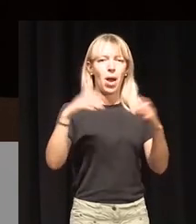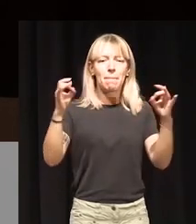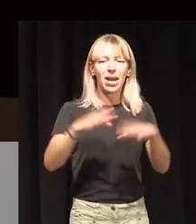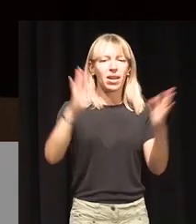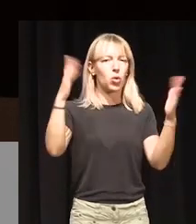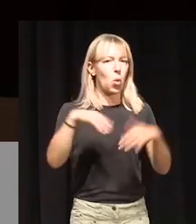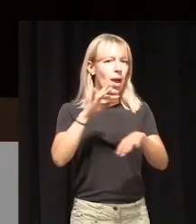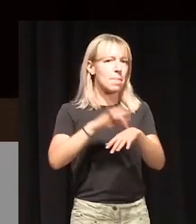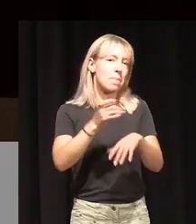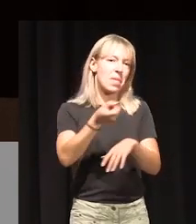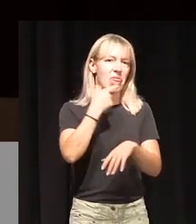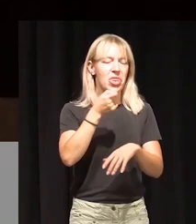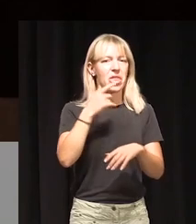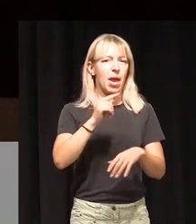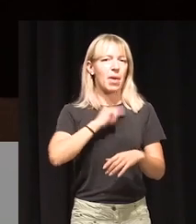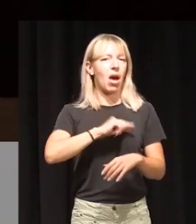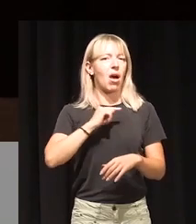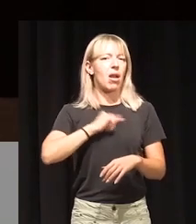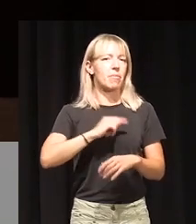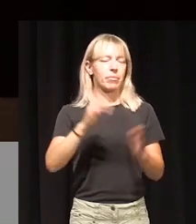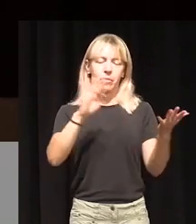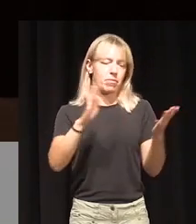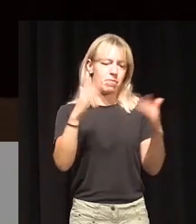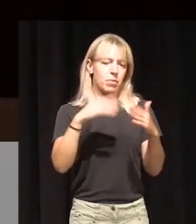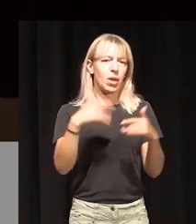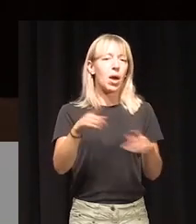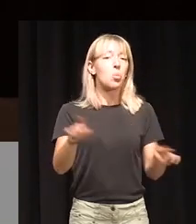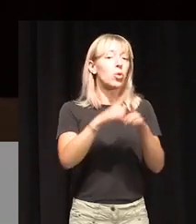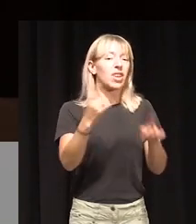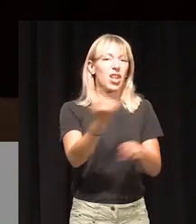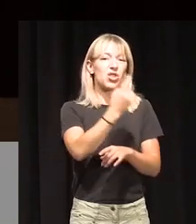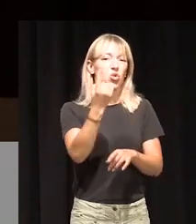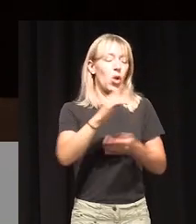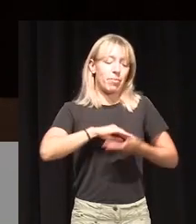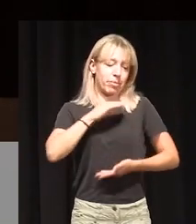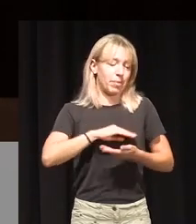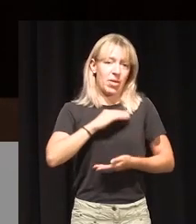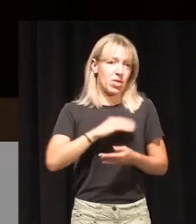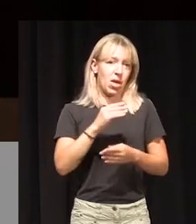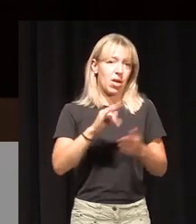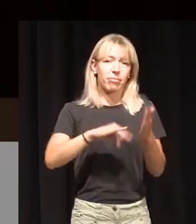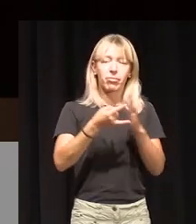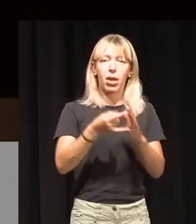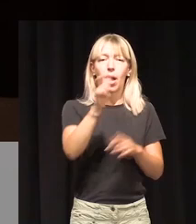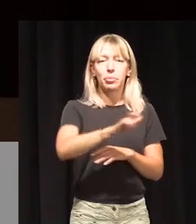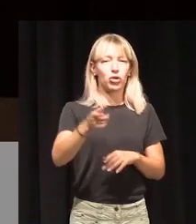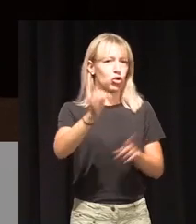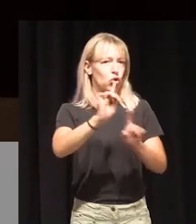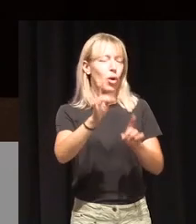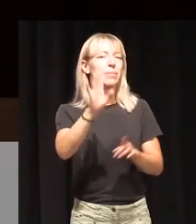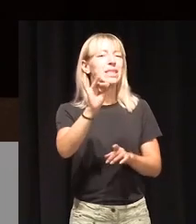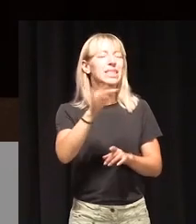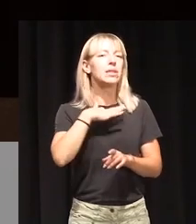hay medicina para el alma. Siempre he pensado que la música por sí sola no tiene esa capacidad de curar a las personas, pero sí puede ser